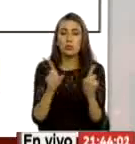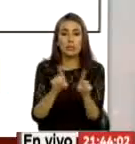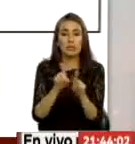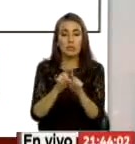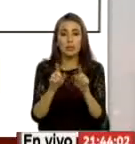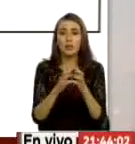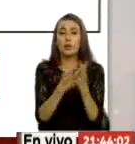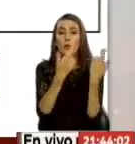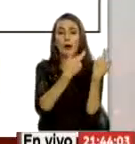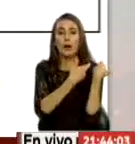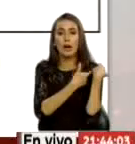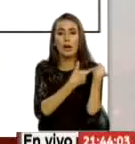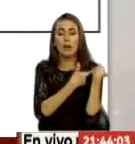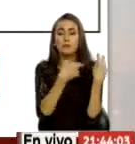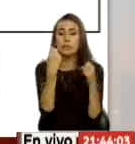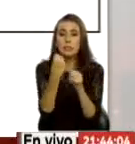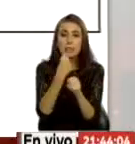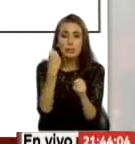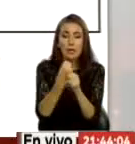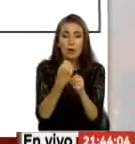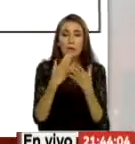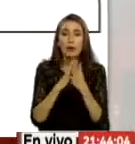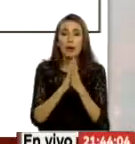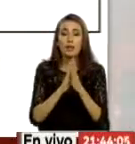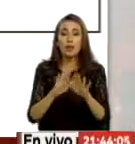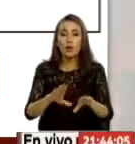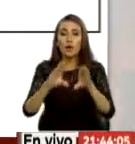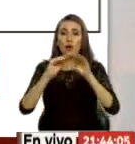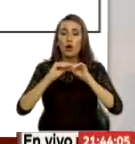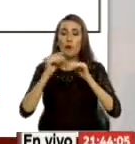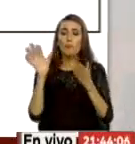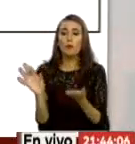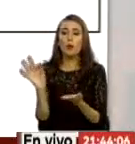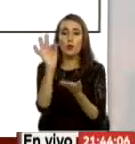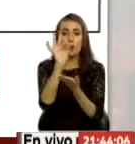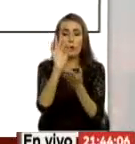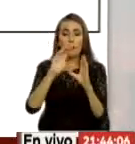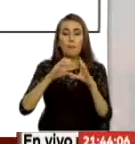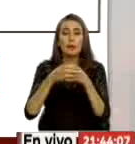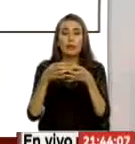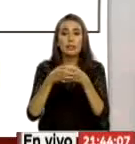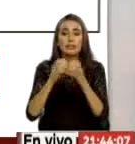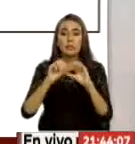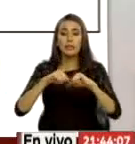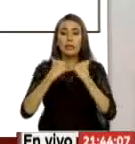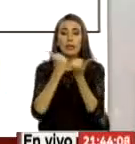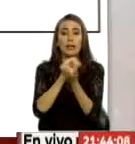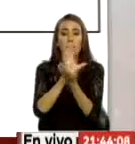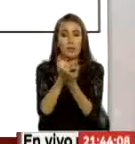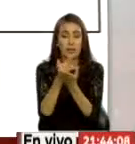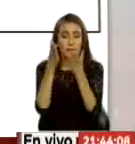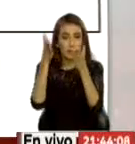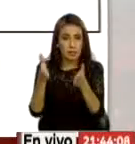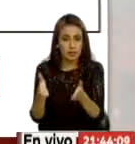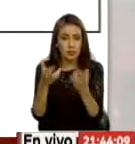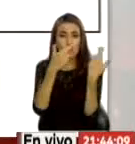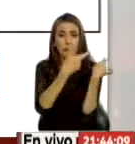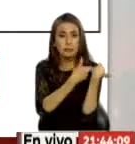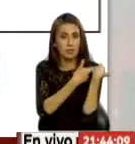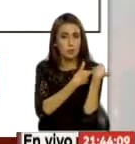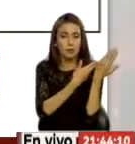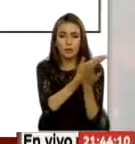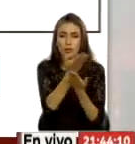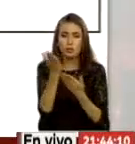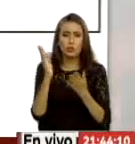ese deber que está dentro de nuestras funciones como representantes del pueblo, como fiscalizadores, frente a todos estos actos